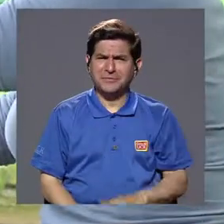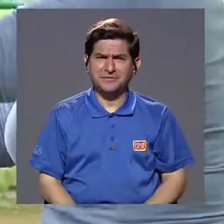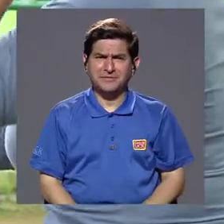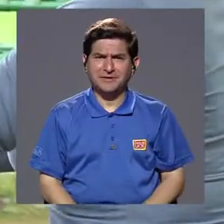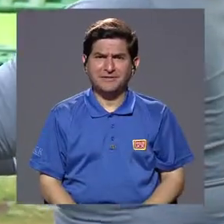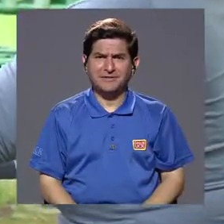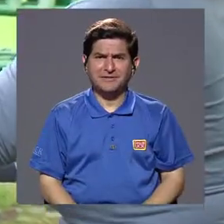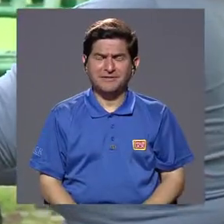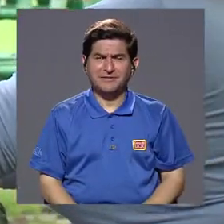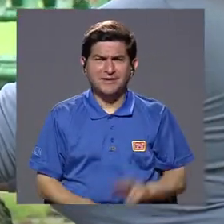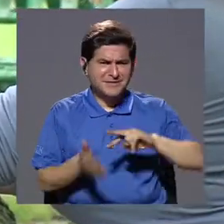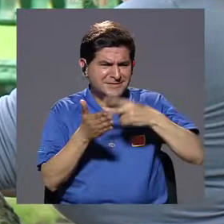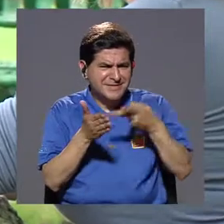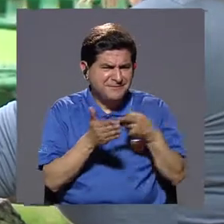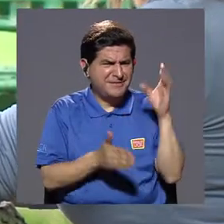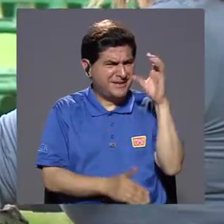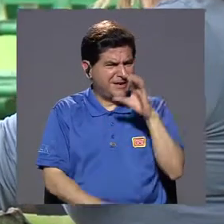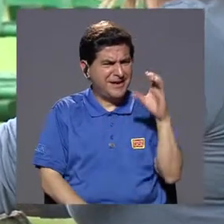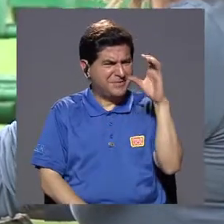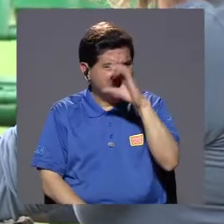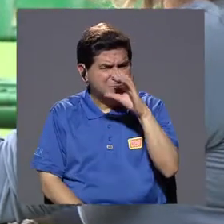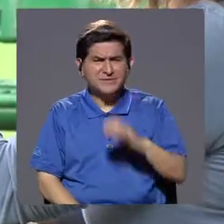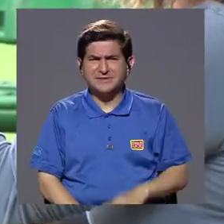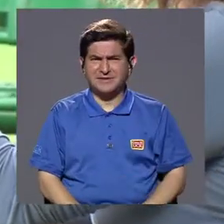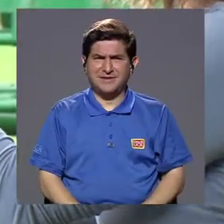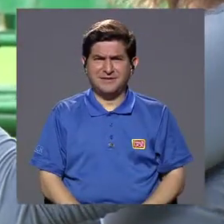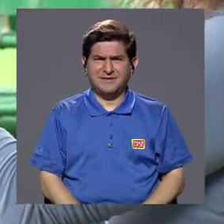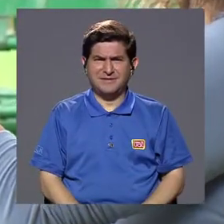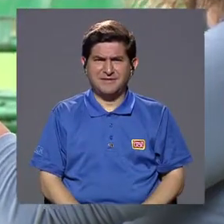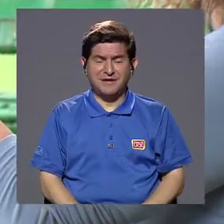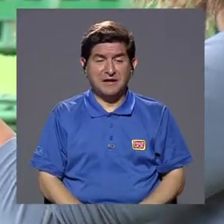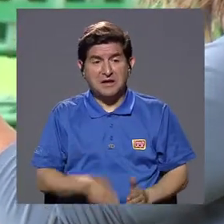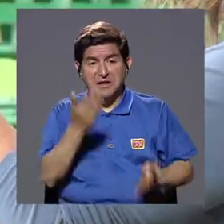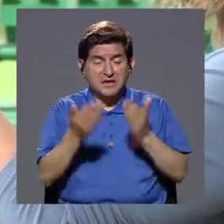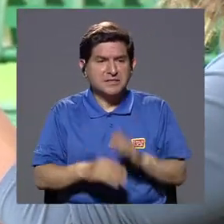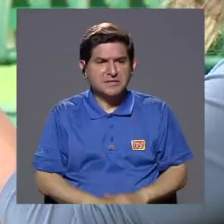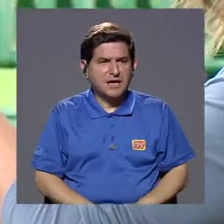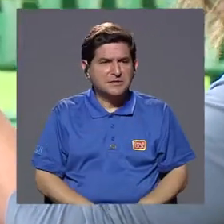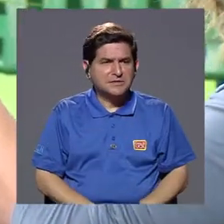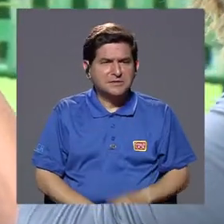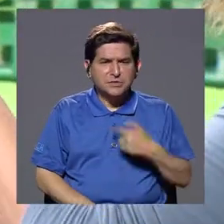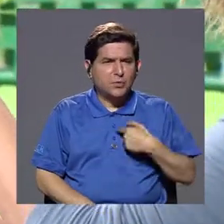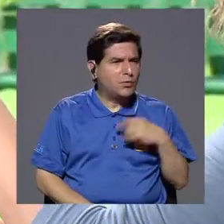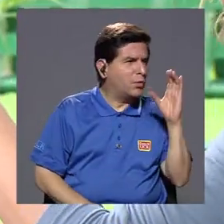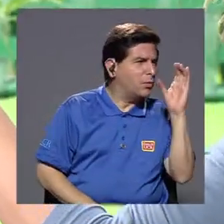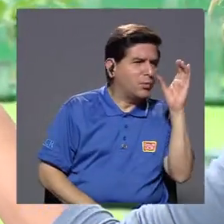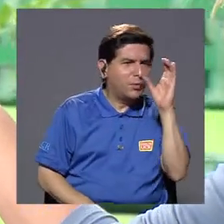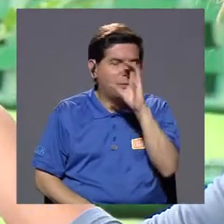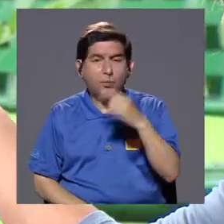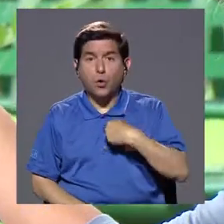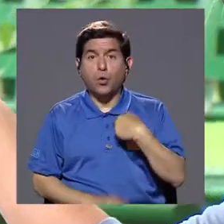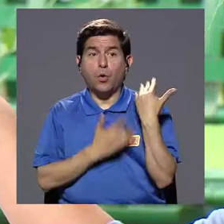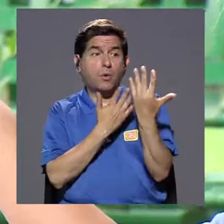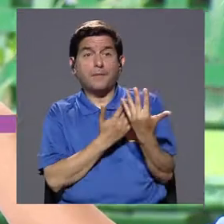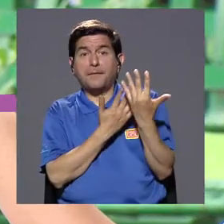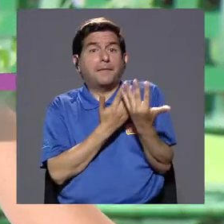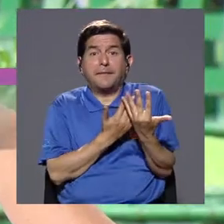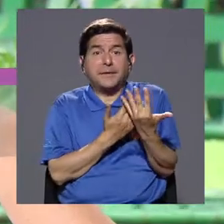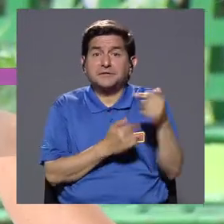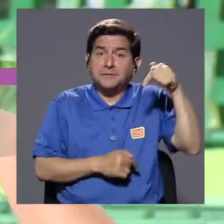buscar la felicidad ir detrás de sí las pero si me quedo esperando a que llegue si me quedo